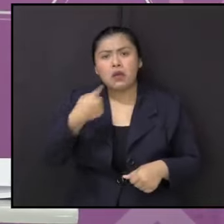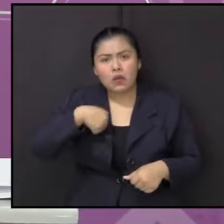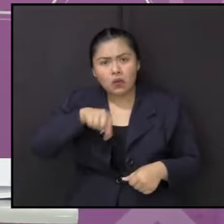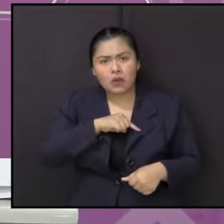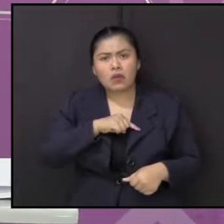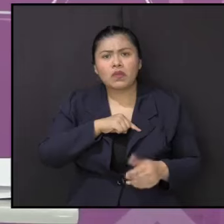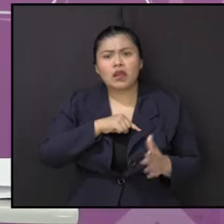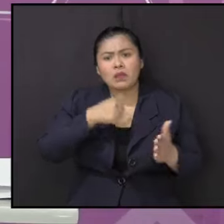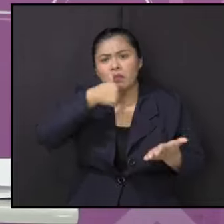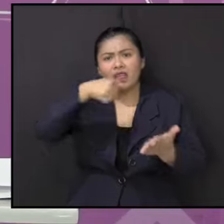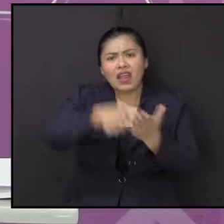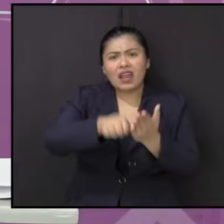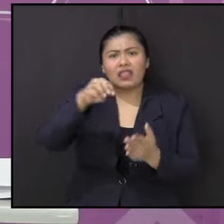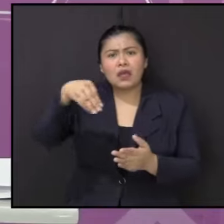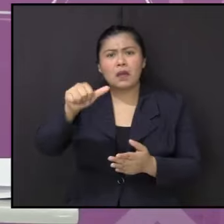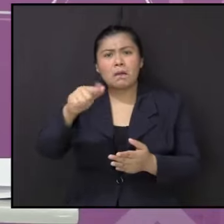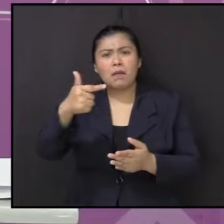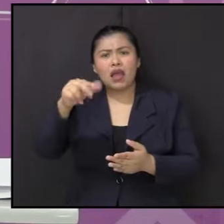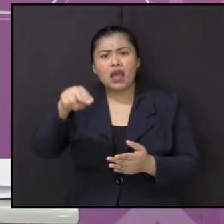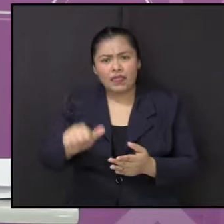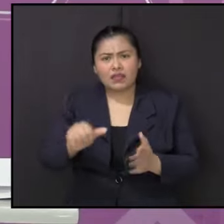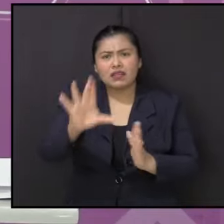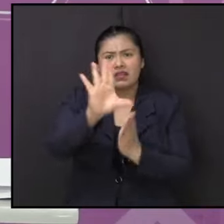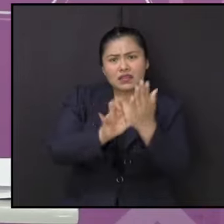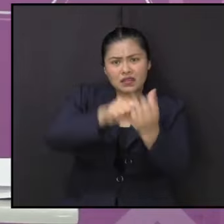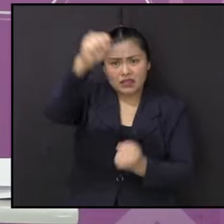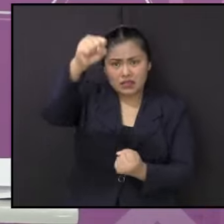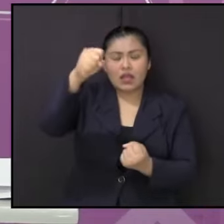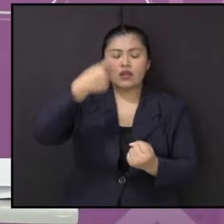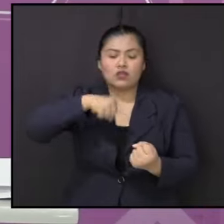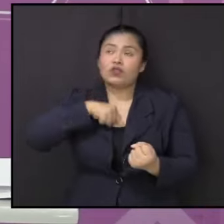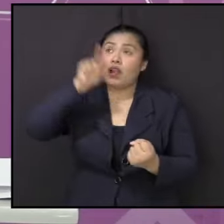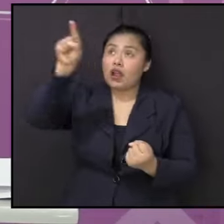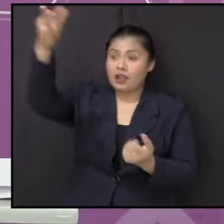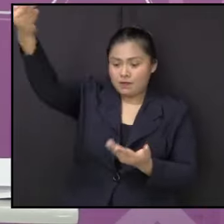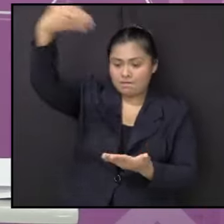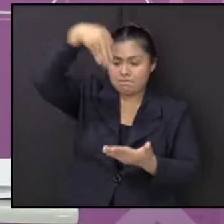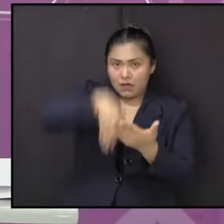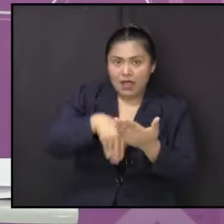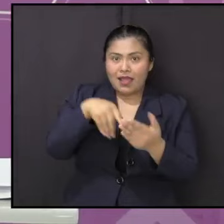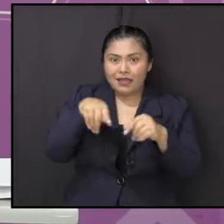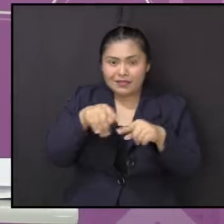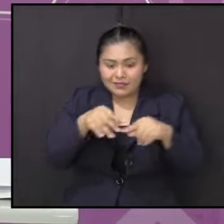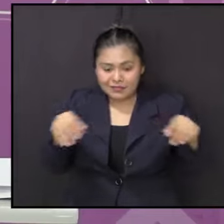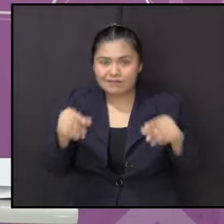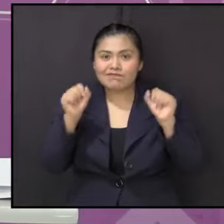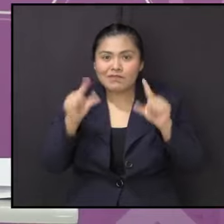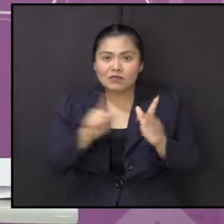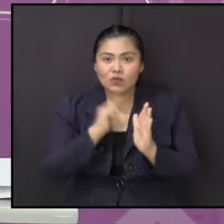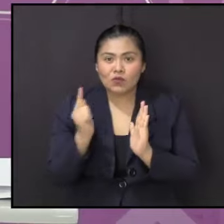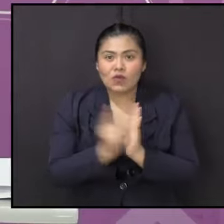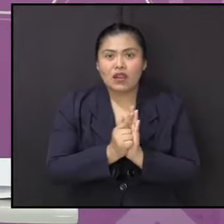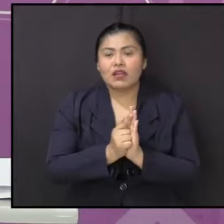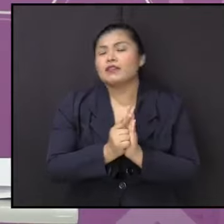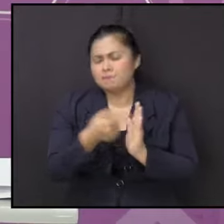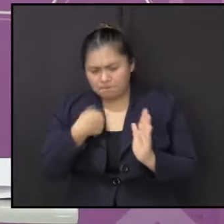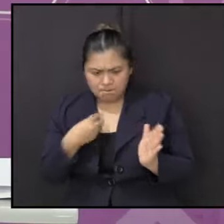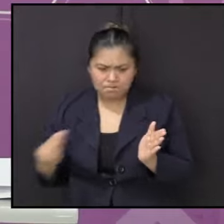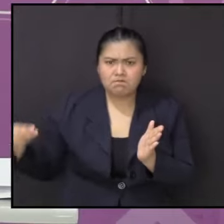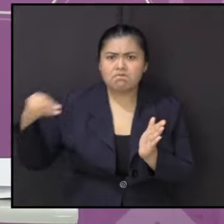Magna desde la Constitución, para poder bajarlo a nuestra Constitución local, es que mejor que justamente, además de palabrería,